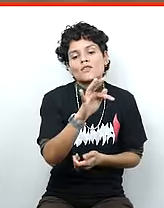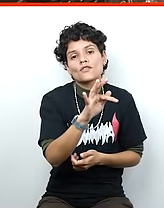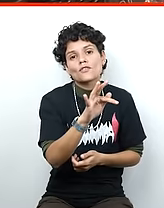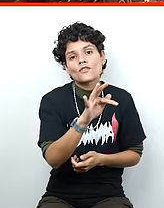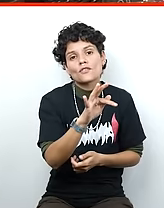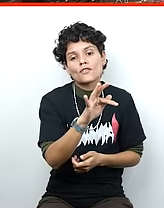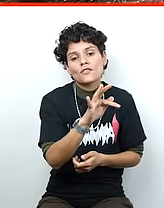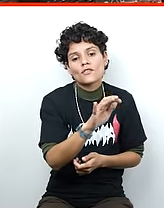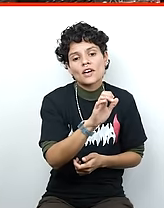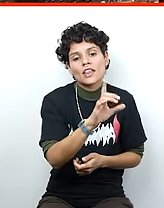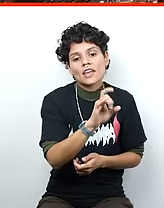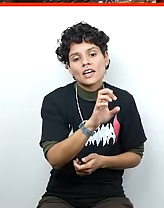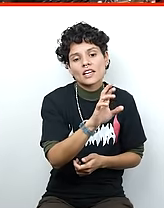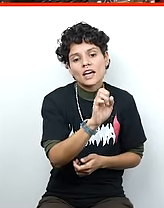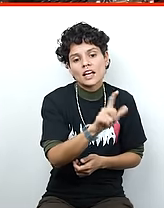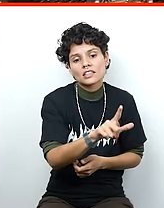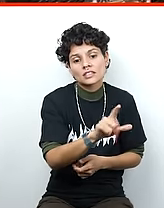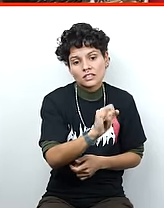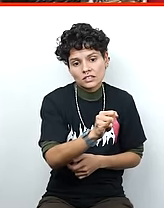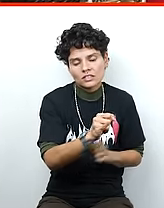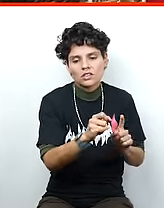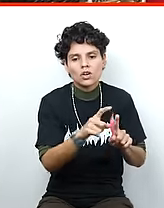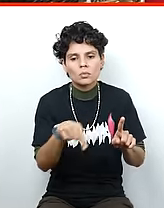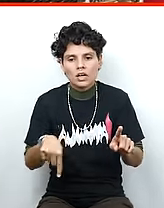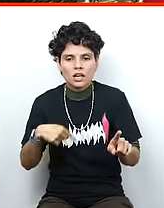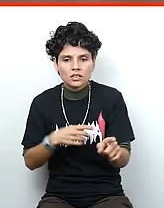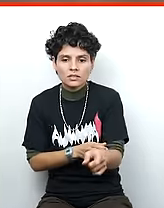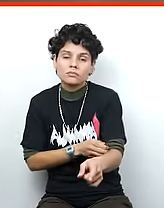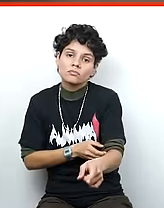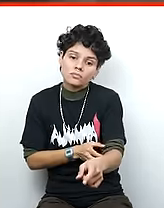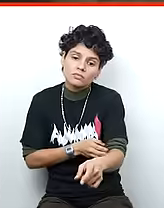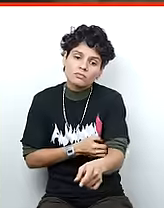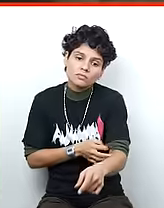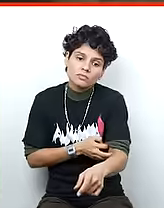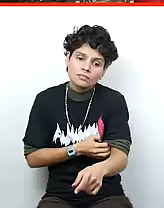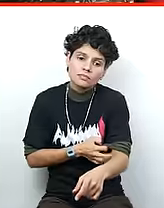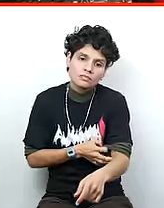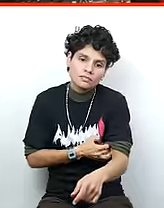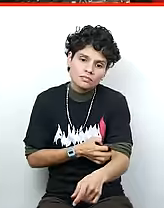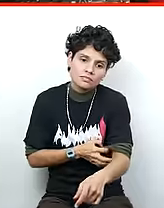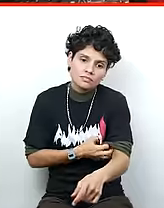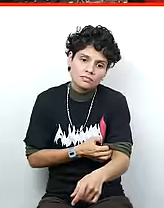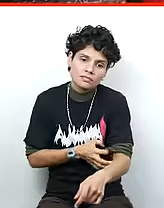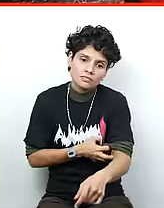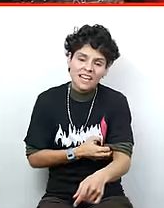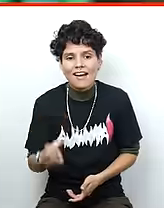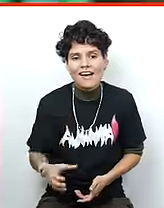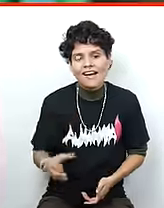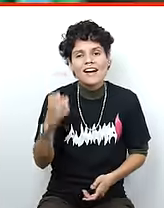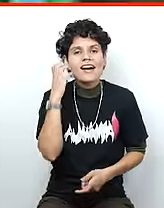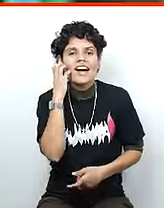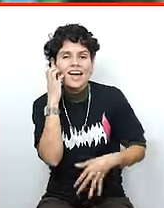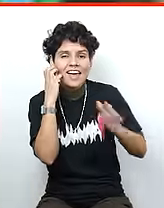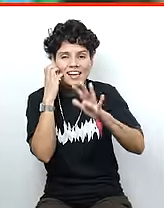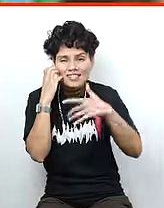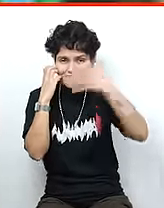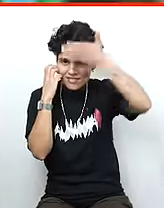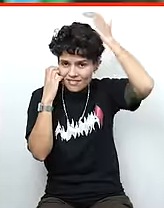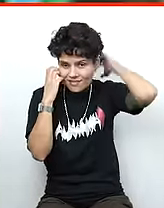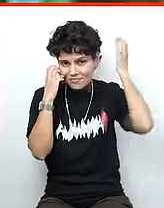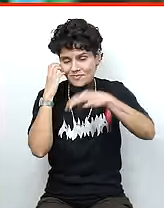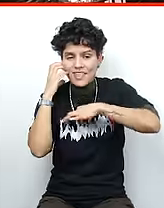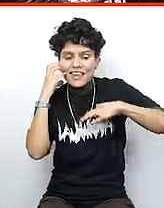sí, pero... Pero sí, cuando no los presos no andan con celular y todo como aquí. En la federal sí. Sí, una cintaja telefónica. ¡Soy Giorgio